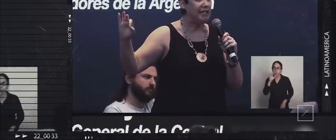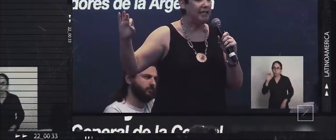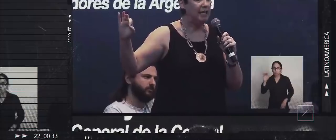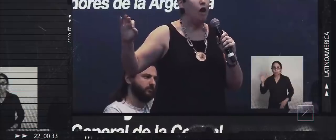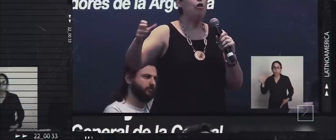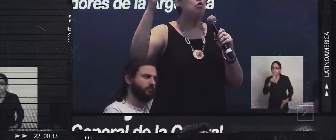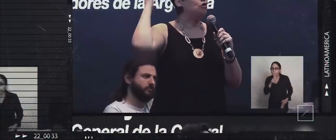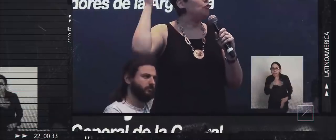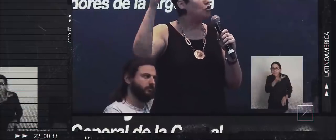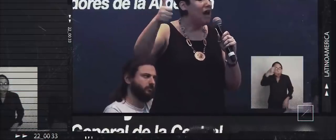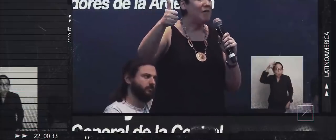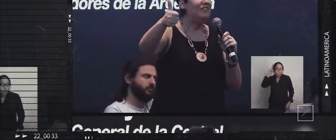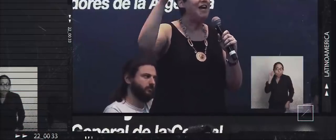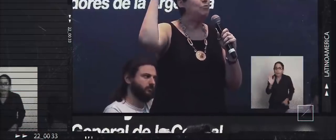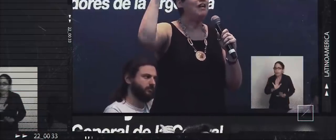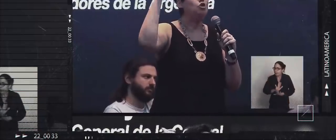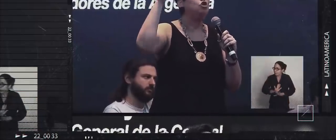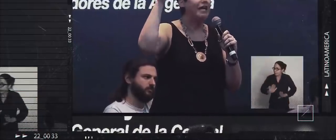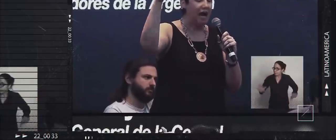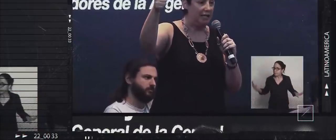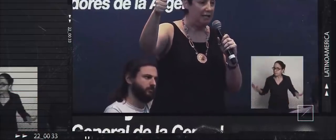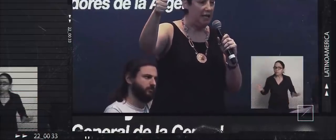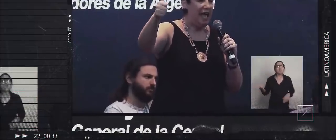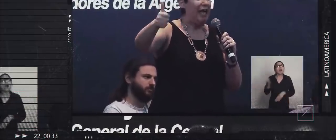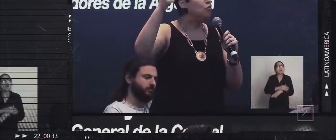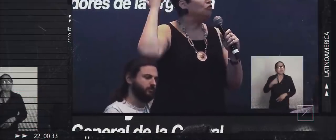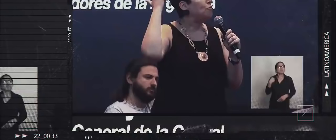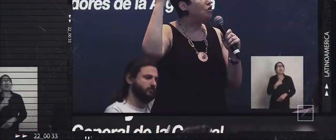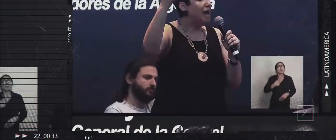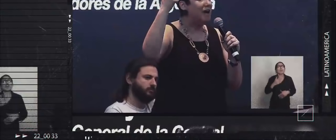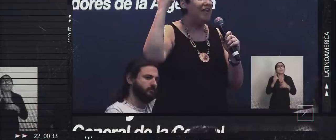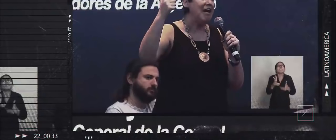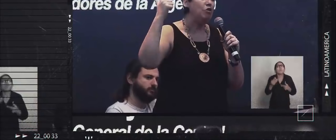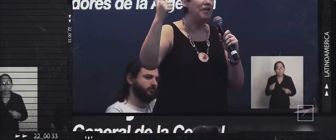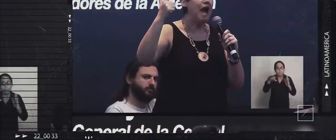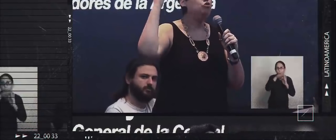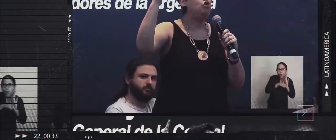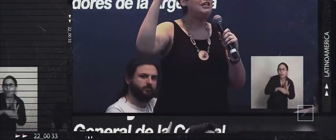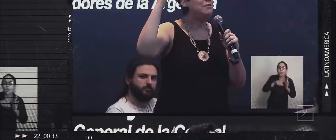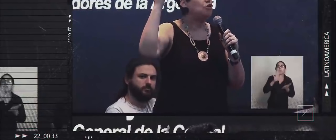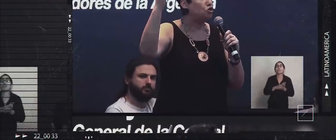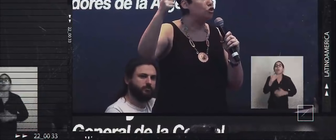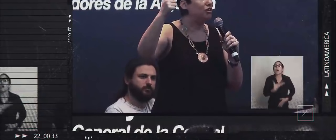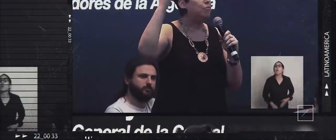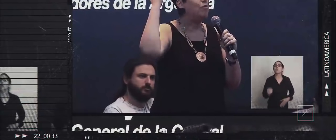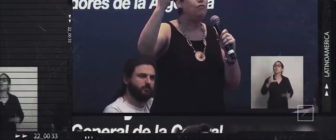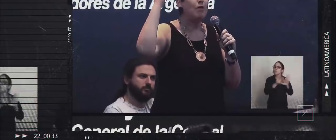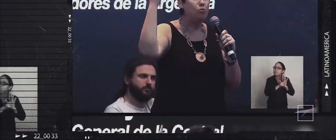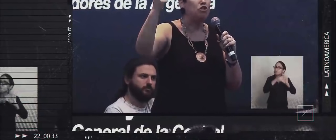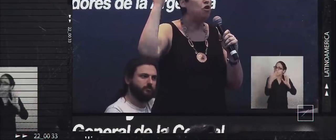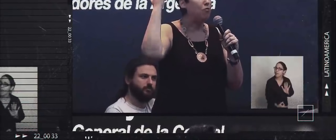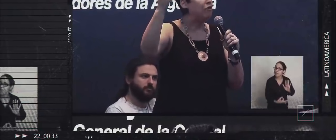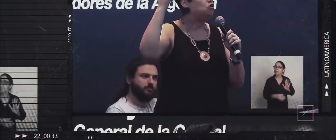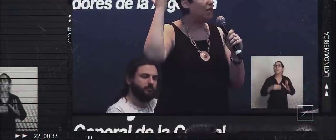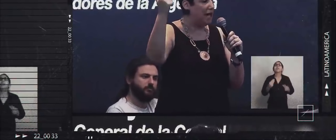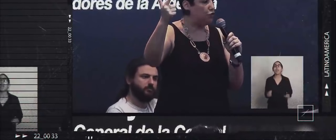en Chile. Bueno, en nuestro programa hablábamos de aborto legal. En nuestro programa hablábamos de autodeterminación del pueblo